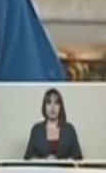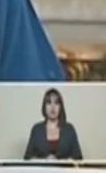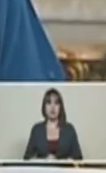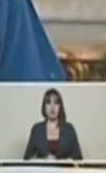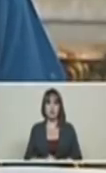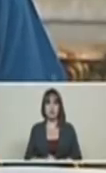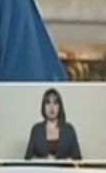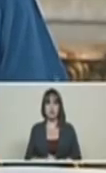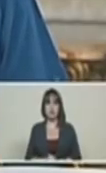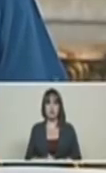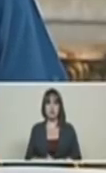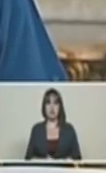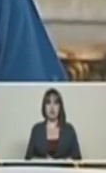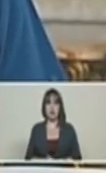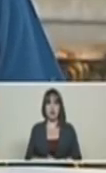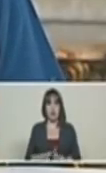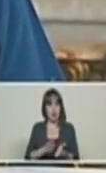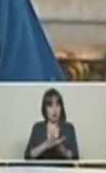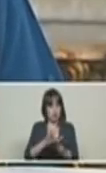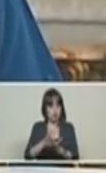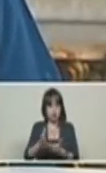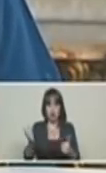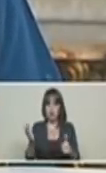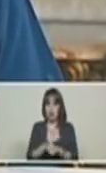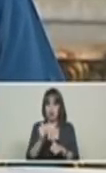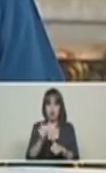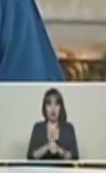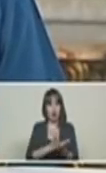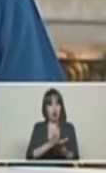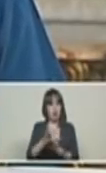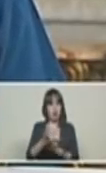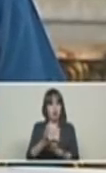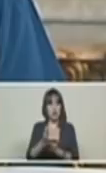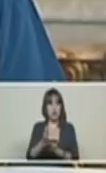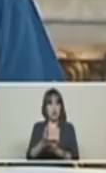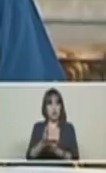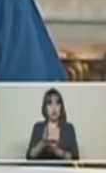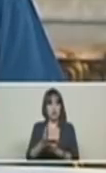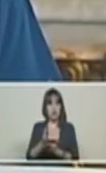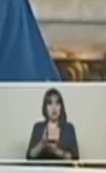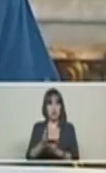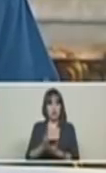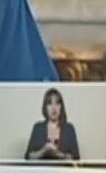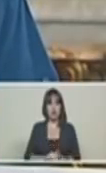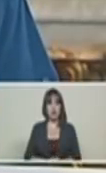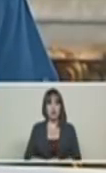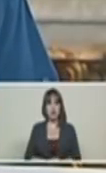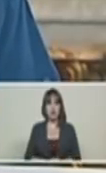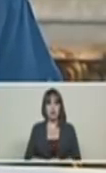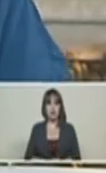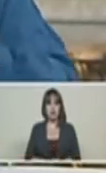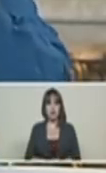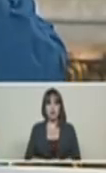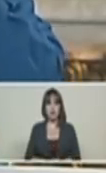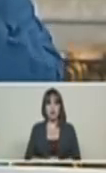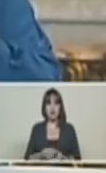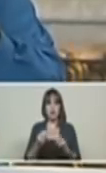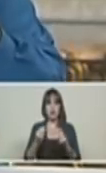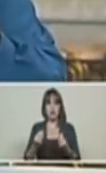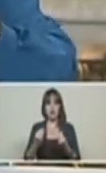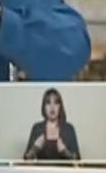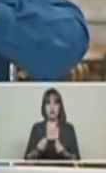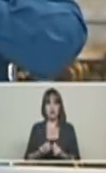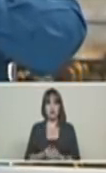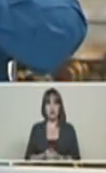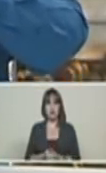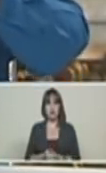Este es el camino. Hemos encontrado el camino. Y el programa de recuperación económica en todas sus